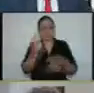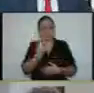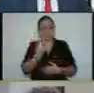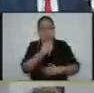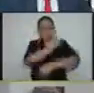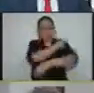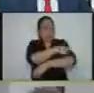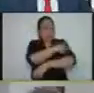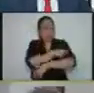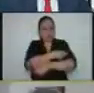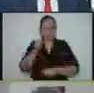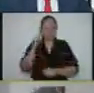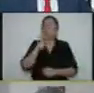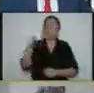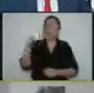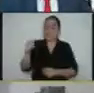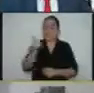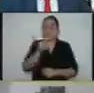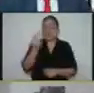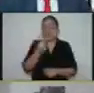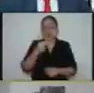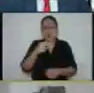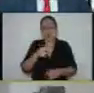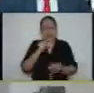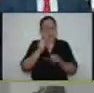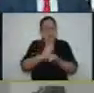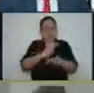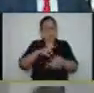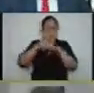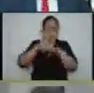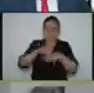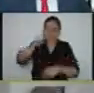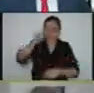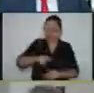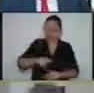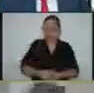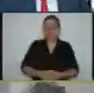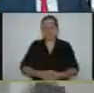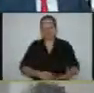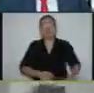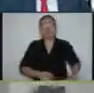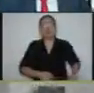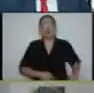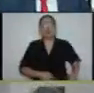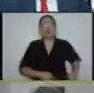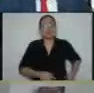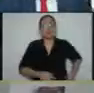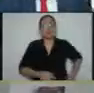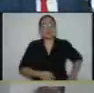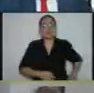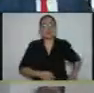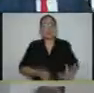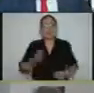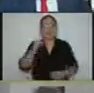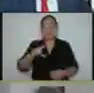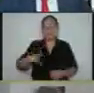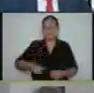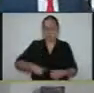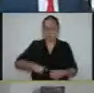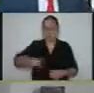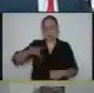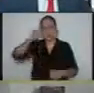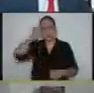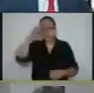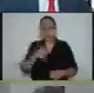información apegada a la realidad. Así es que yo creo que es el gobierno de México el que